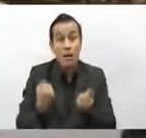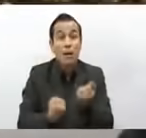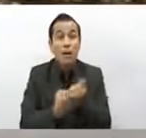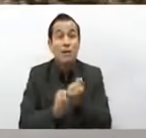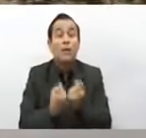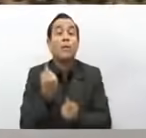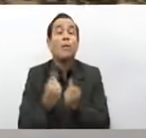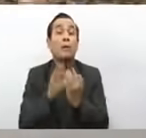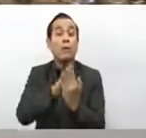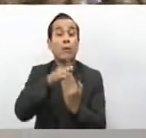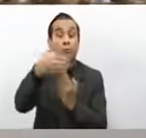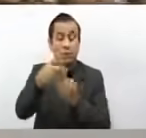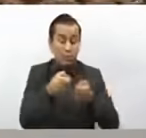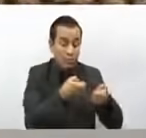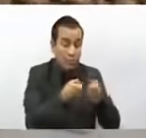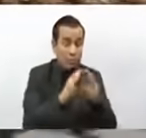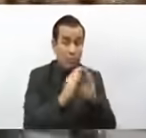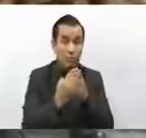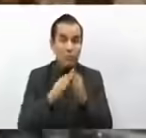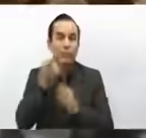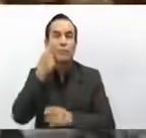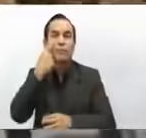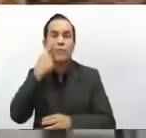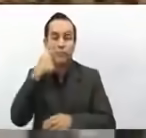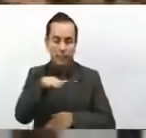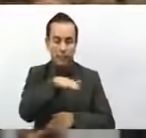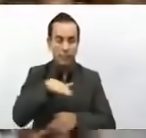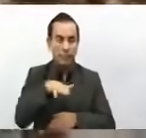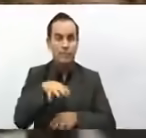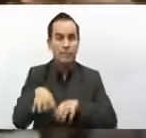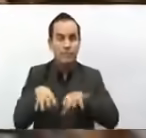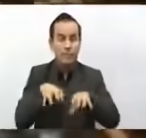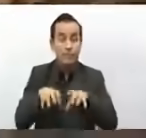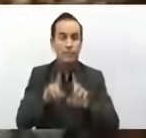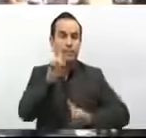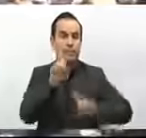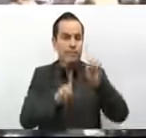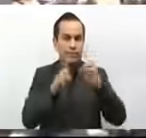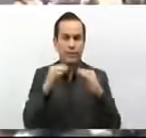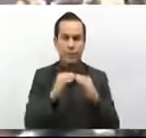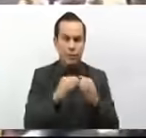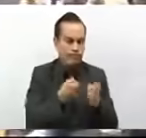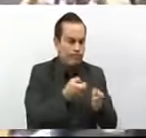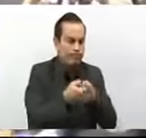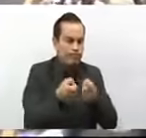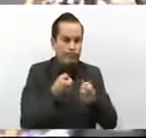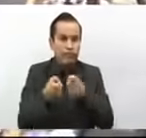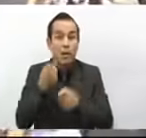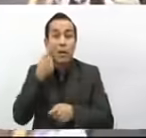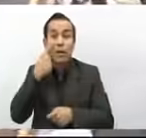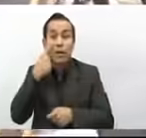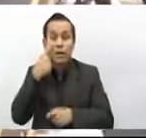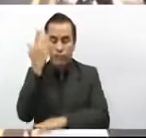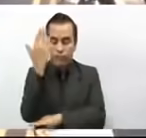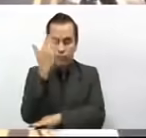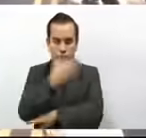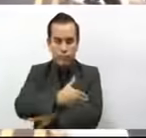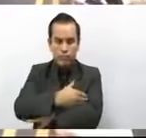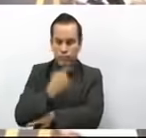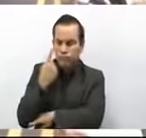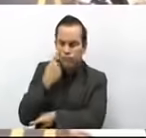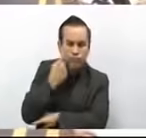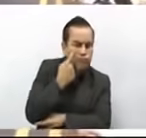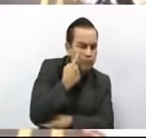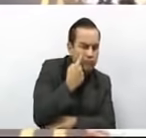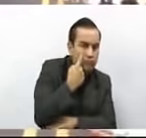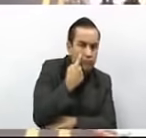Plan Control Territorial en el occidente del país. Así también ejercen control en pasos fronterizos no autorizados,